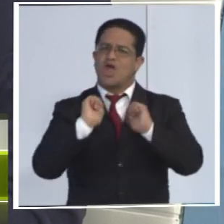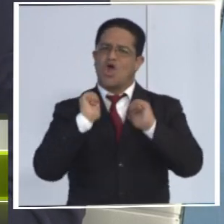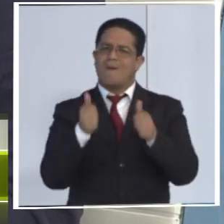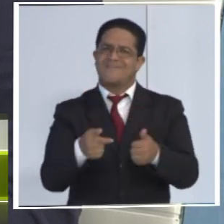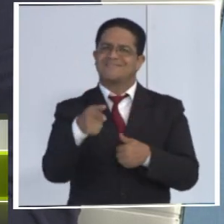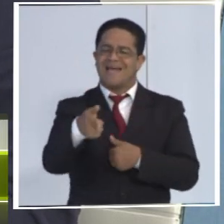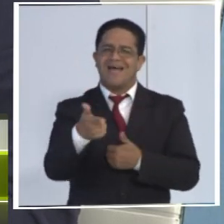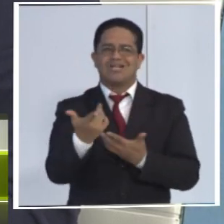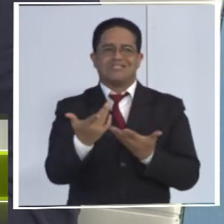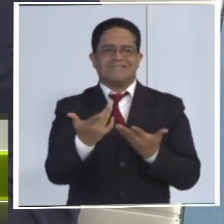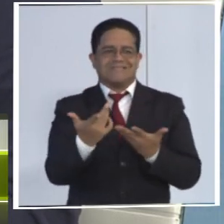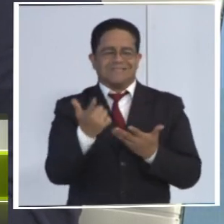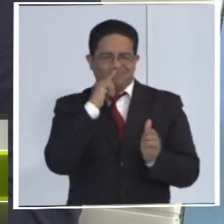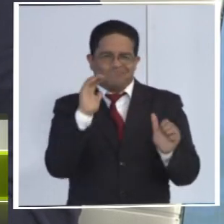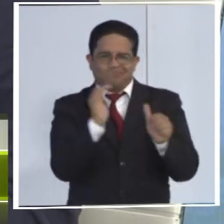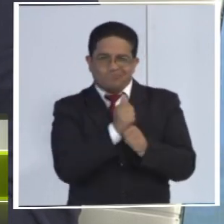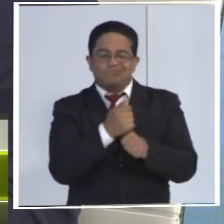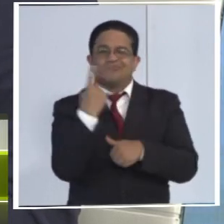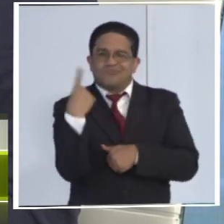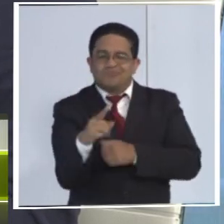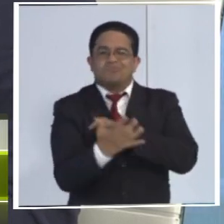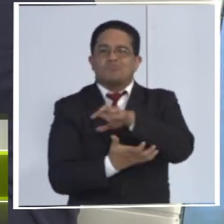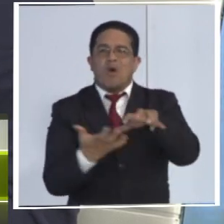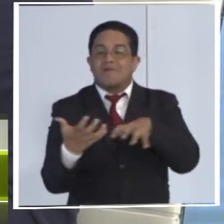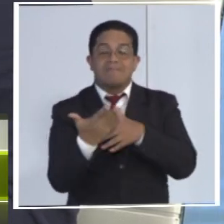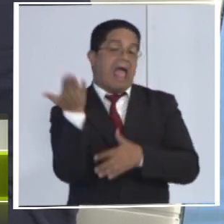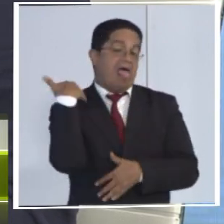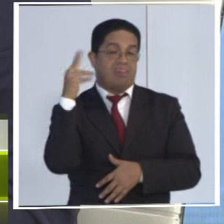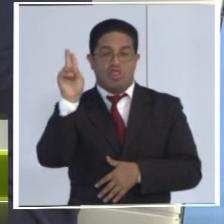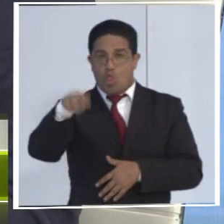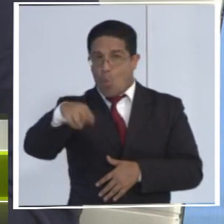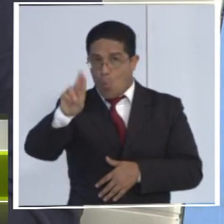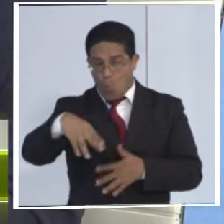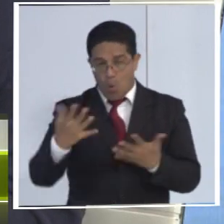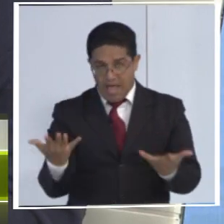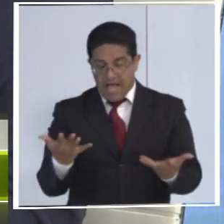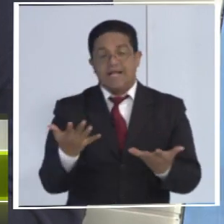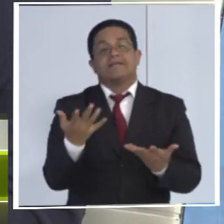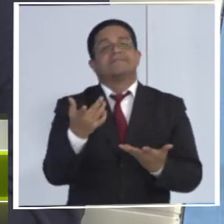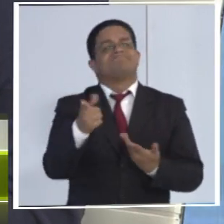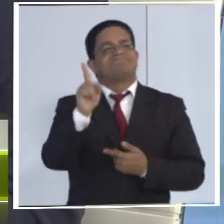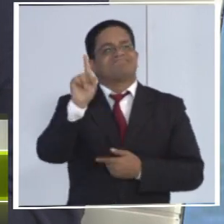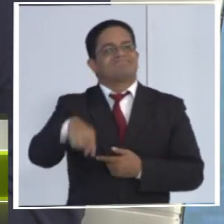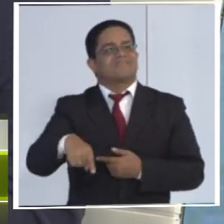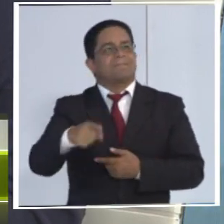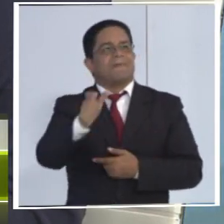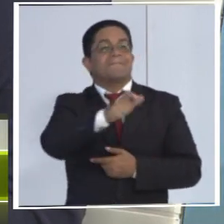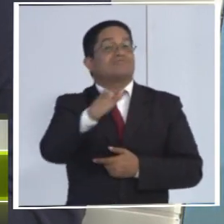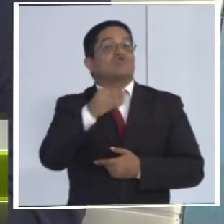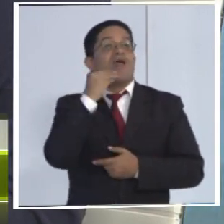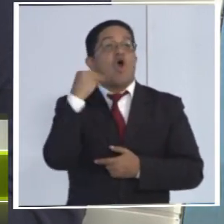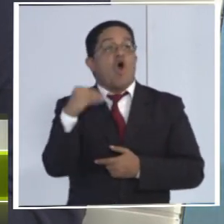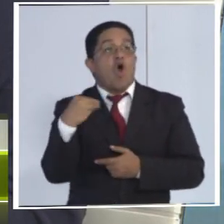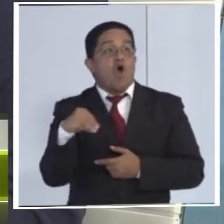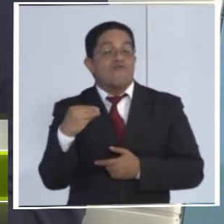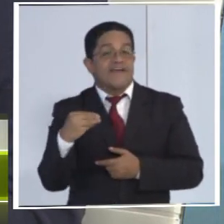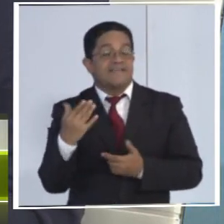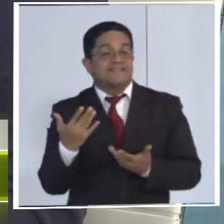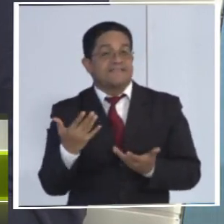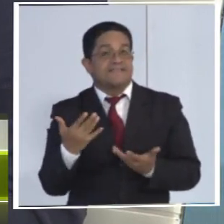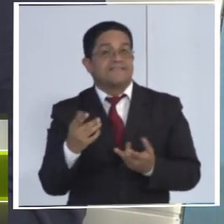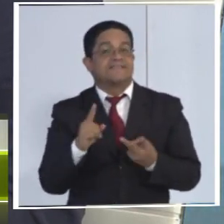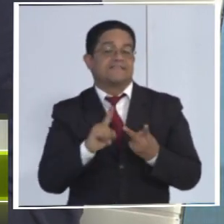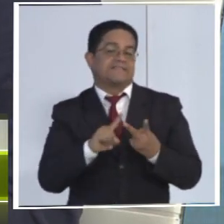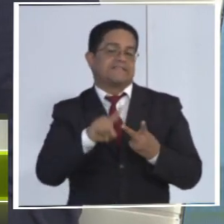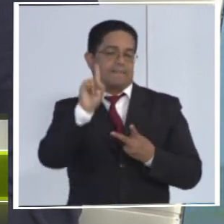de algunas patologías o tener episodios que nunca habían desarrollado en su vida, e incluso personas jóvenes, hombres jóvenes y